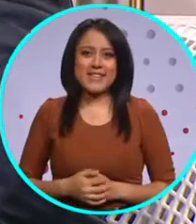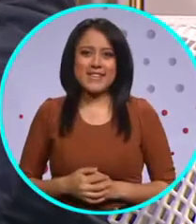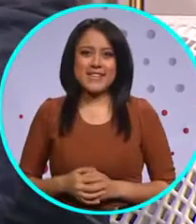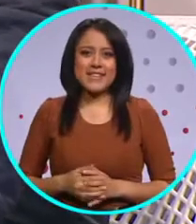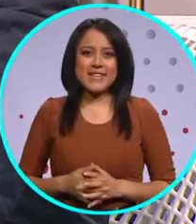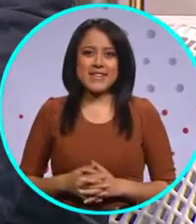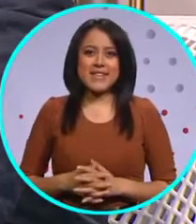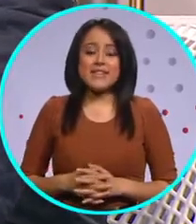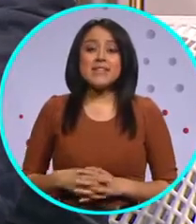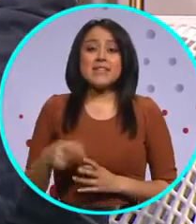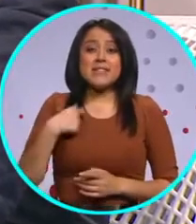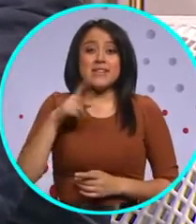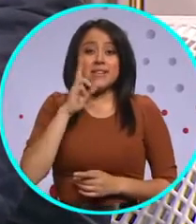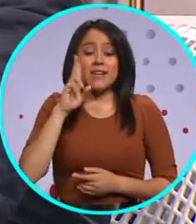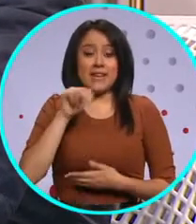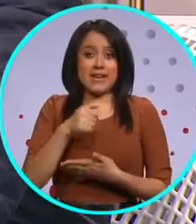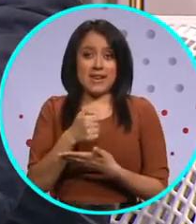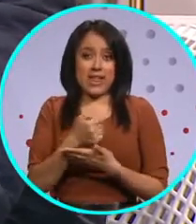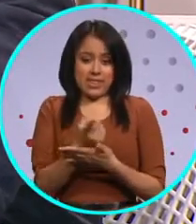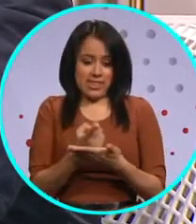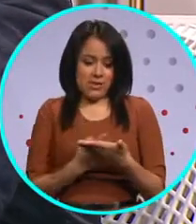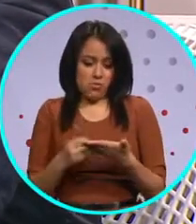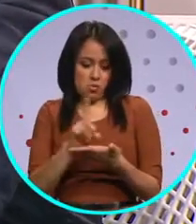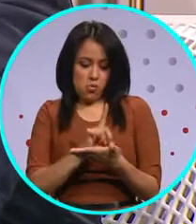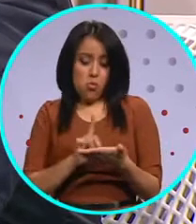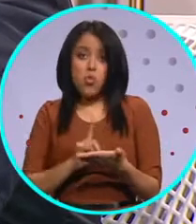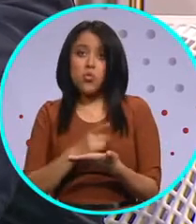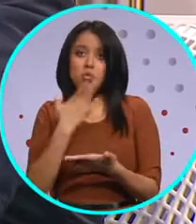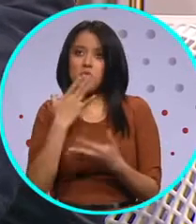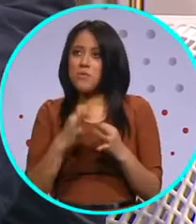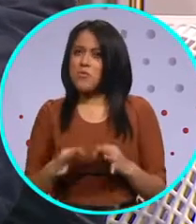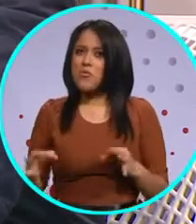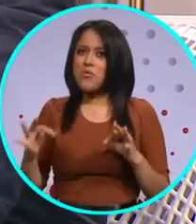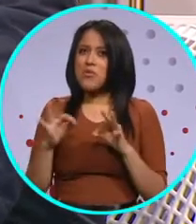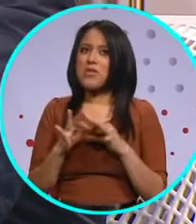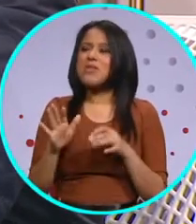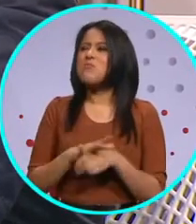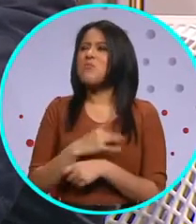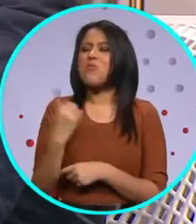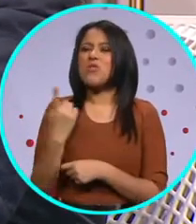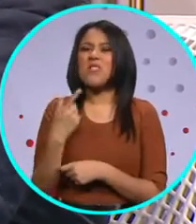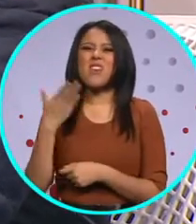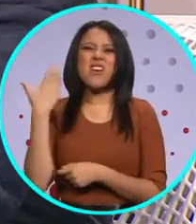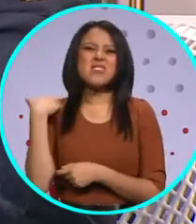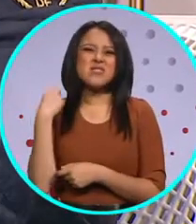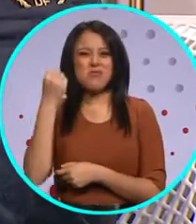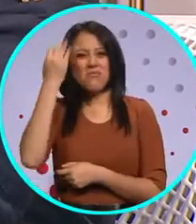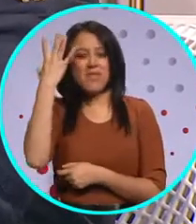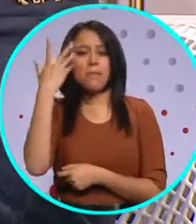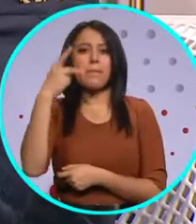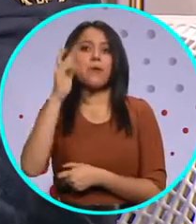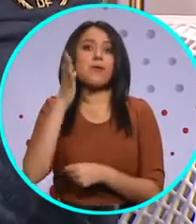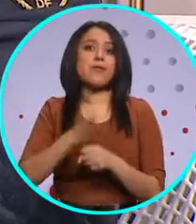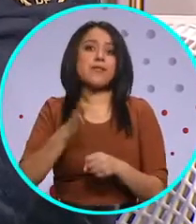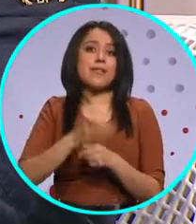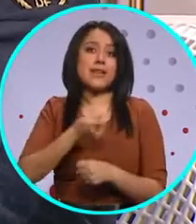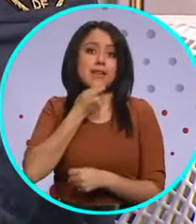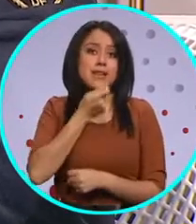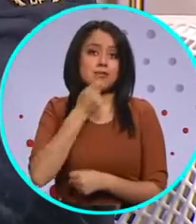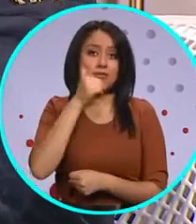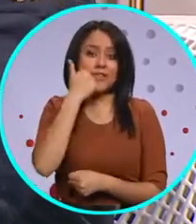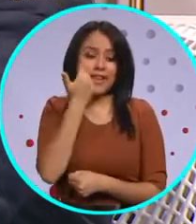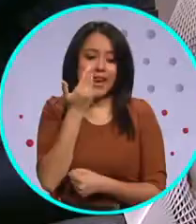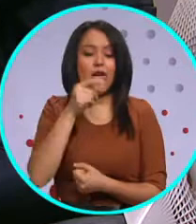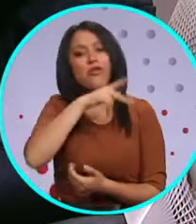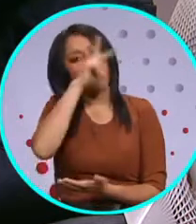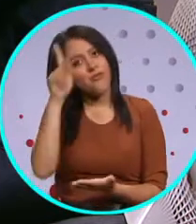yo he encontrado a ir dibujos muy muy impactantes porque antes se había perdido estar esta situación hoy hay niños que buscan cómo eres volver a